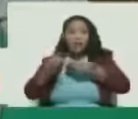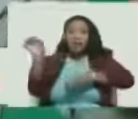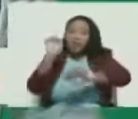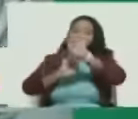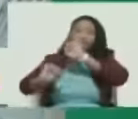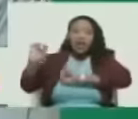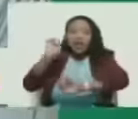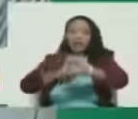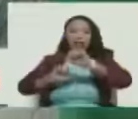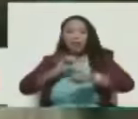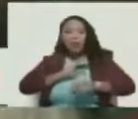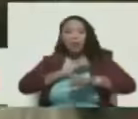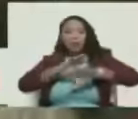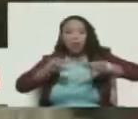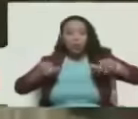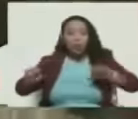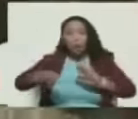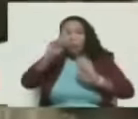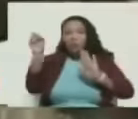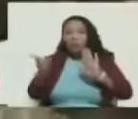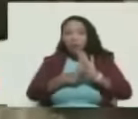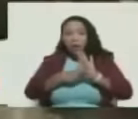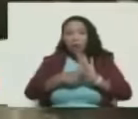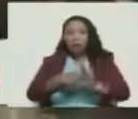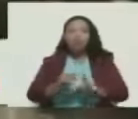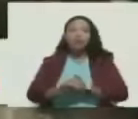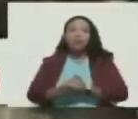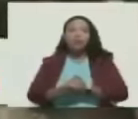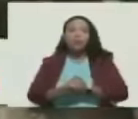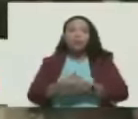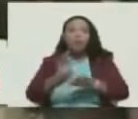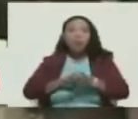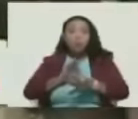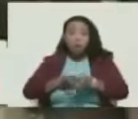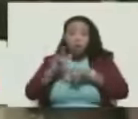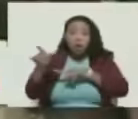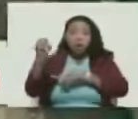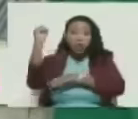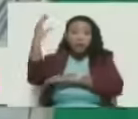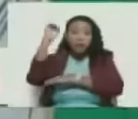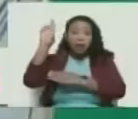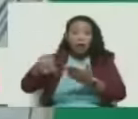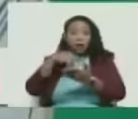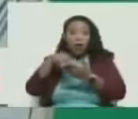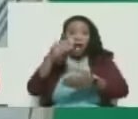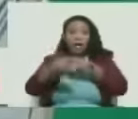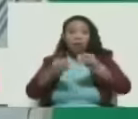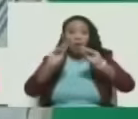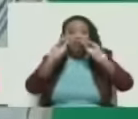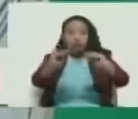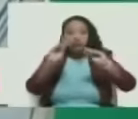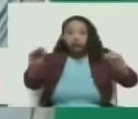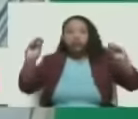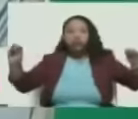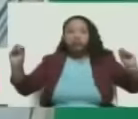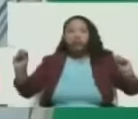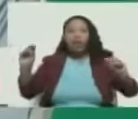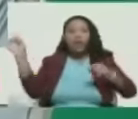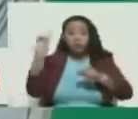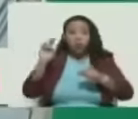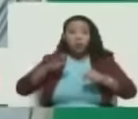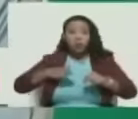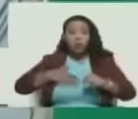a la Venezuela toda. Por eso se ha convocado, la Asamblea Nacional ha convocado este referéndum para que los venezolanos y